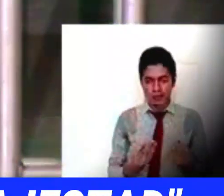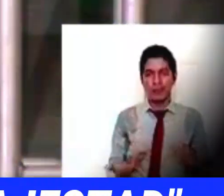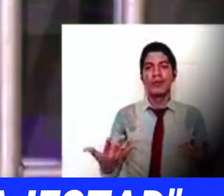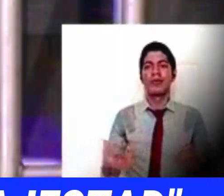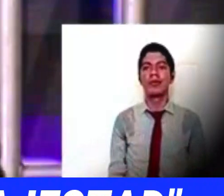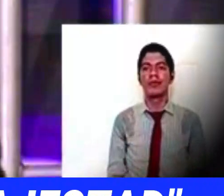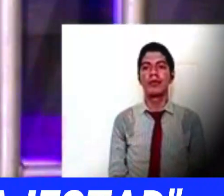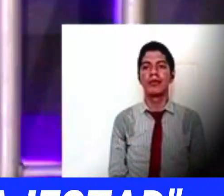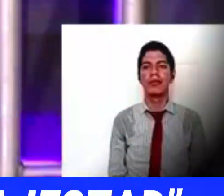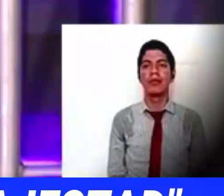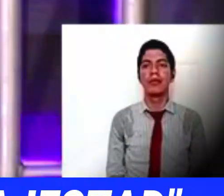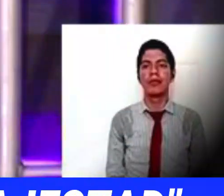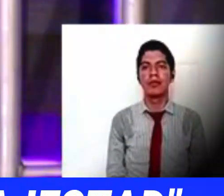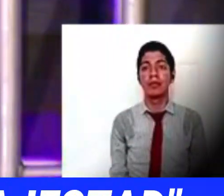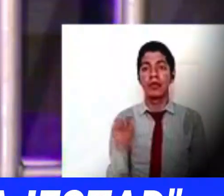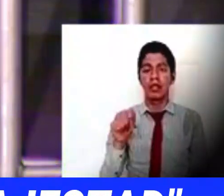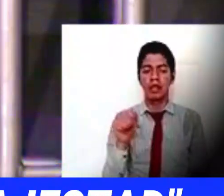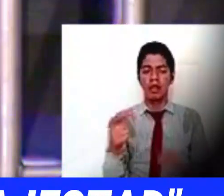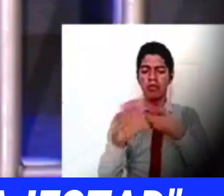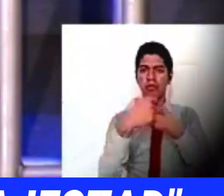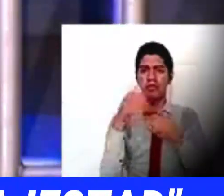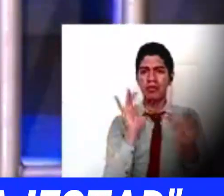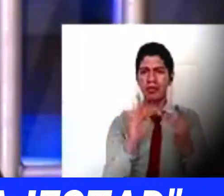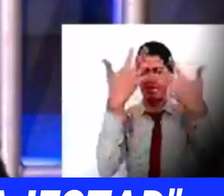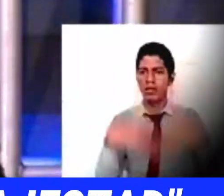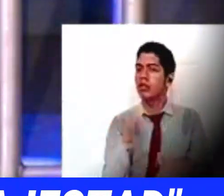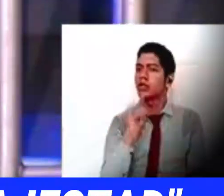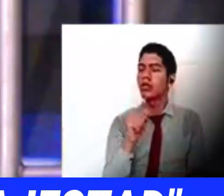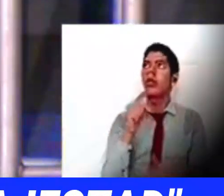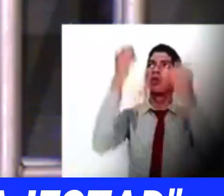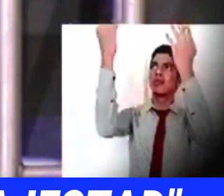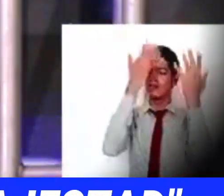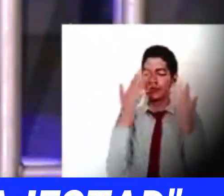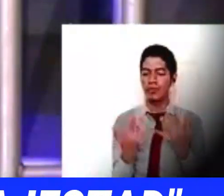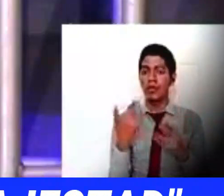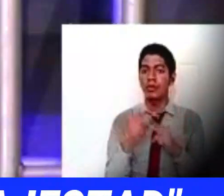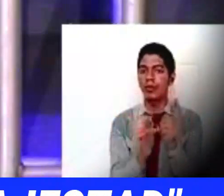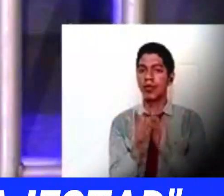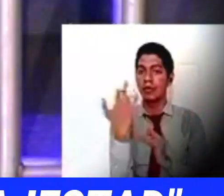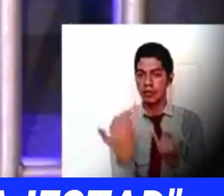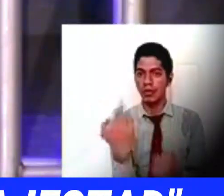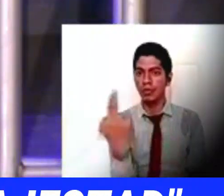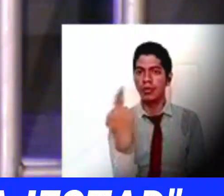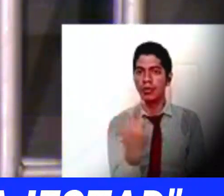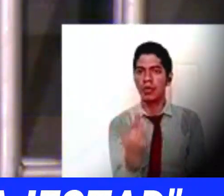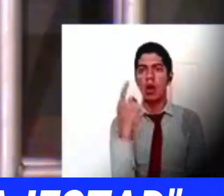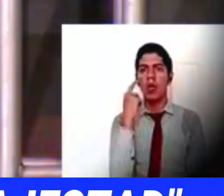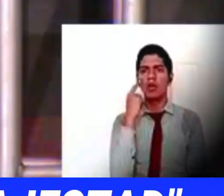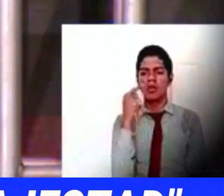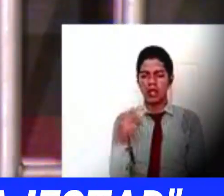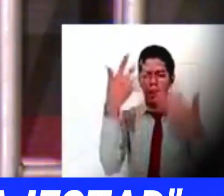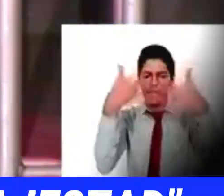seas ungido con el poder de Dios. Te lo voy a repetir en el nombre de Jesús. Este congreso no va a terminar hasta que seas ungido con poder de